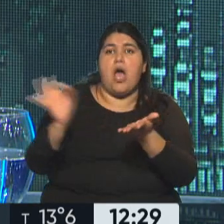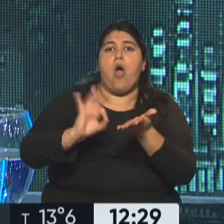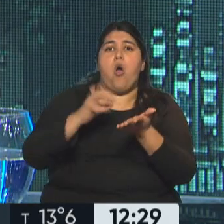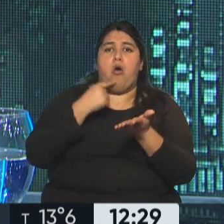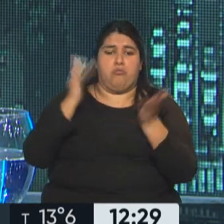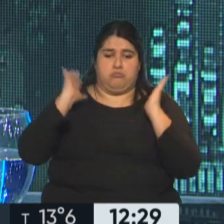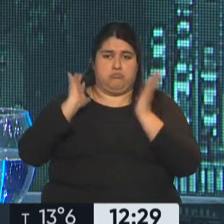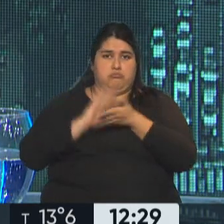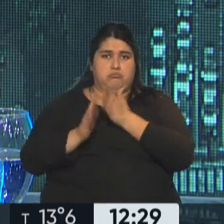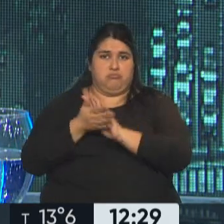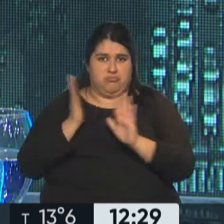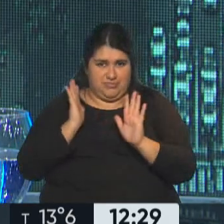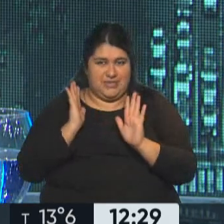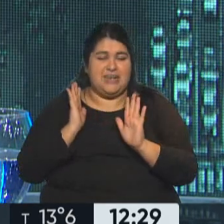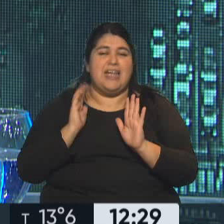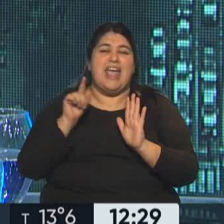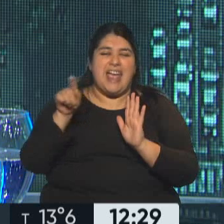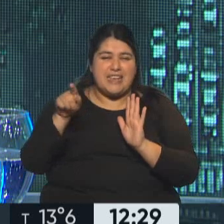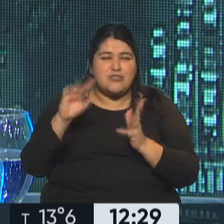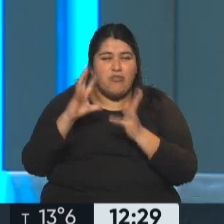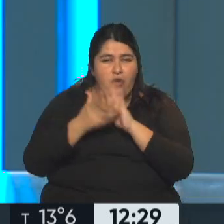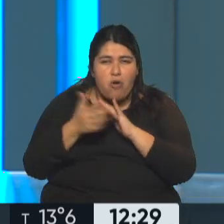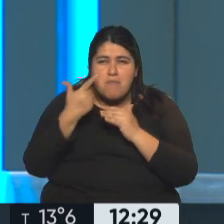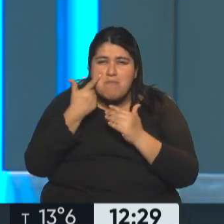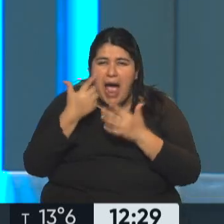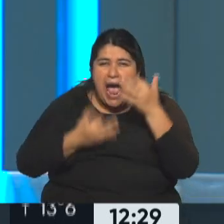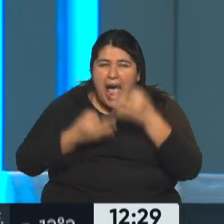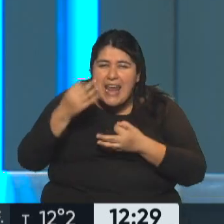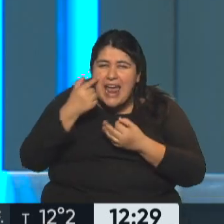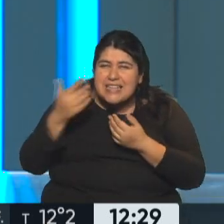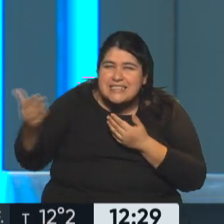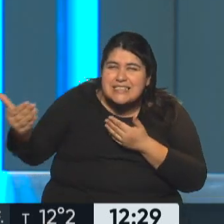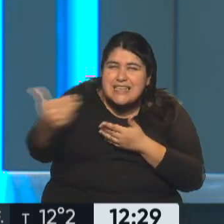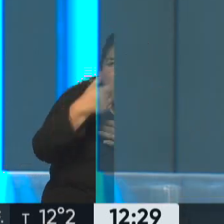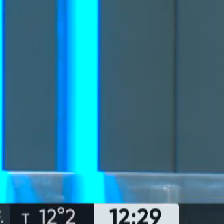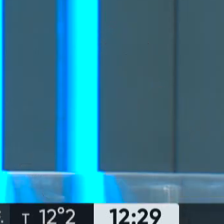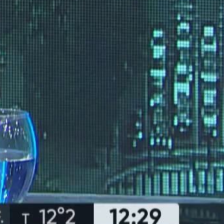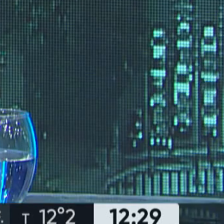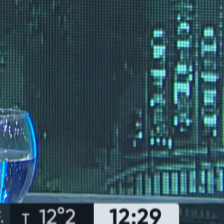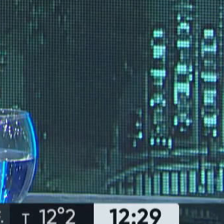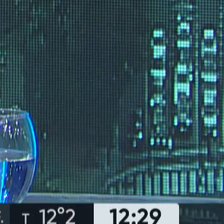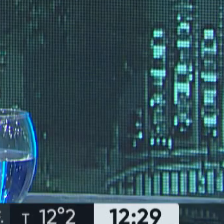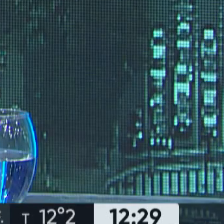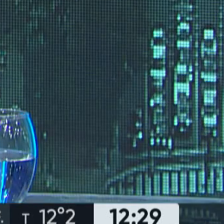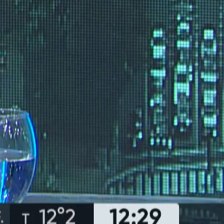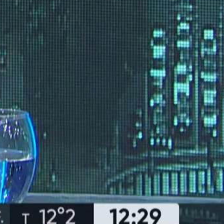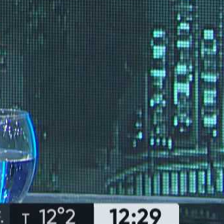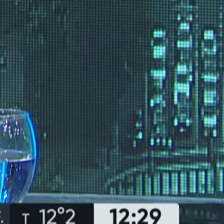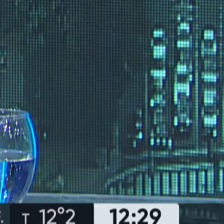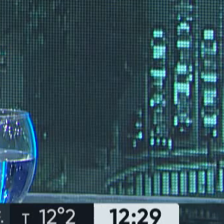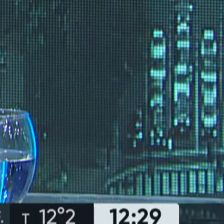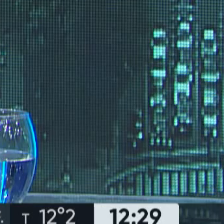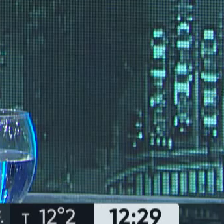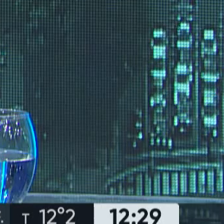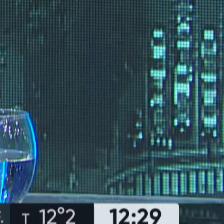existe. Hay que hacer toda una filigrana para encontrar efectivamente el lugar de trabajo, el puesto